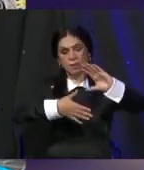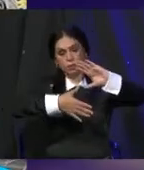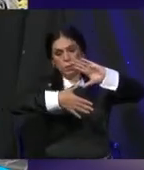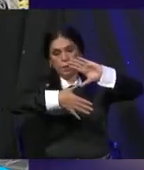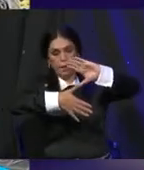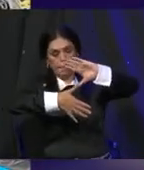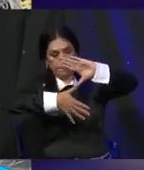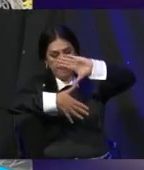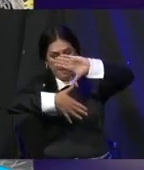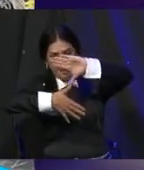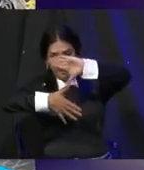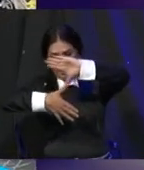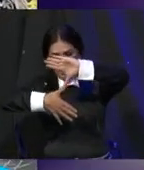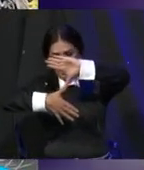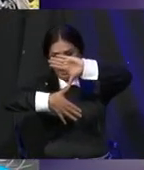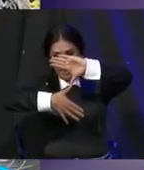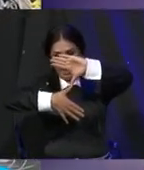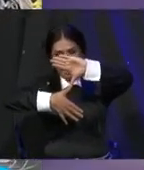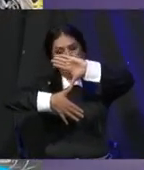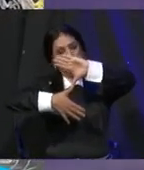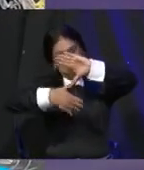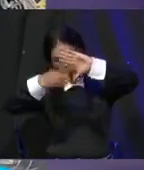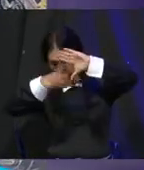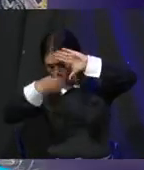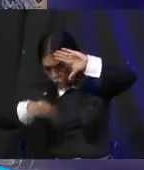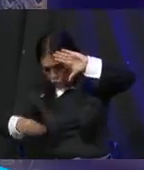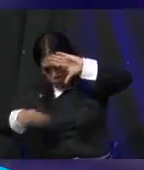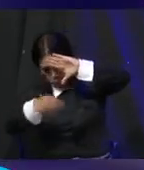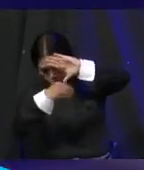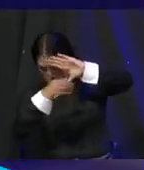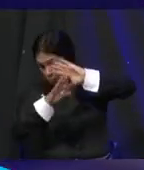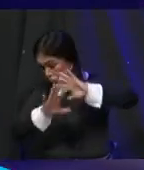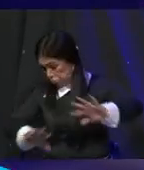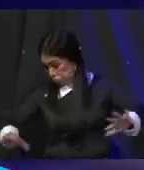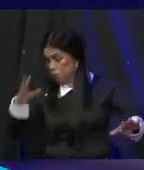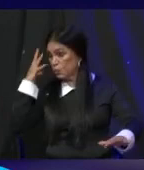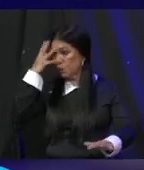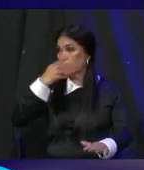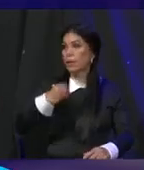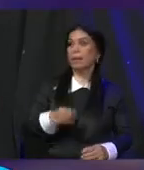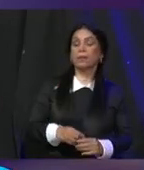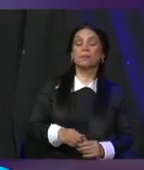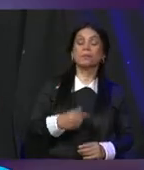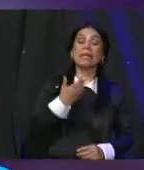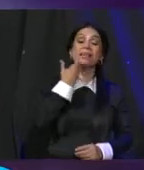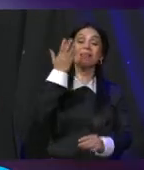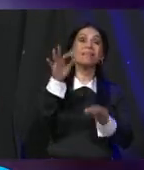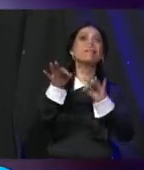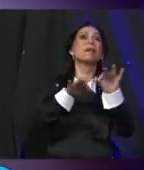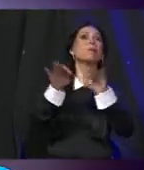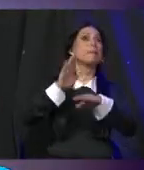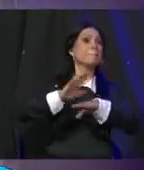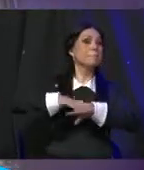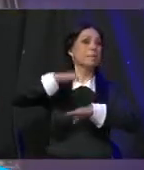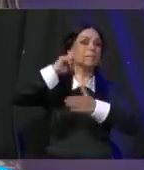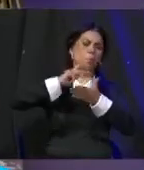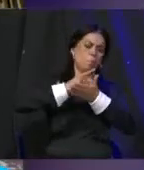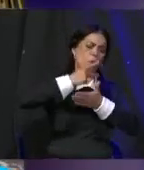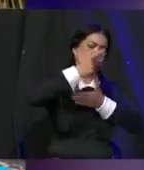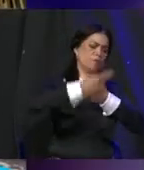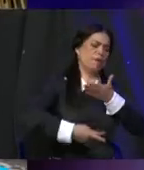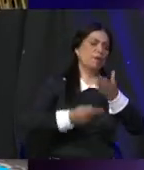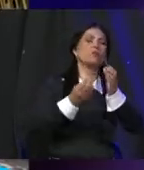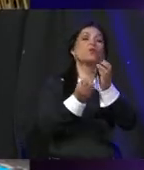irnos a Argentina, Colombia, Perú, todo por allá. Entonces, pues viene mucho trabajo para Beli Beto, tenemos muy buenos proyectos. Ahorita acabo de abrir